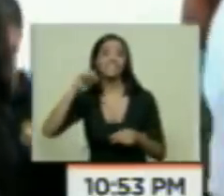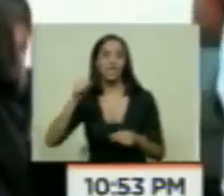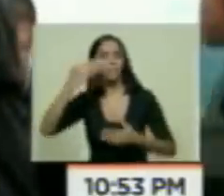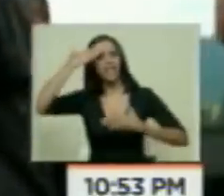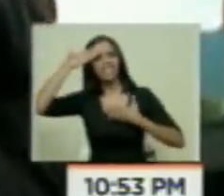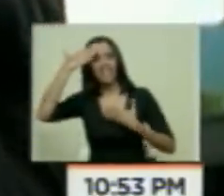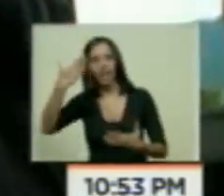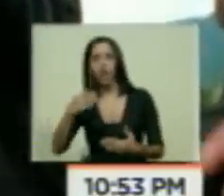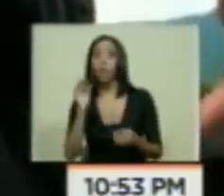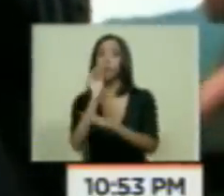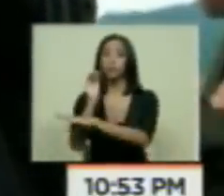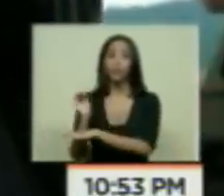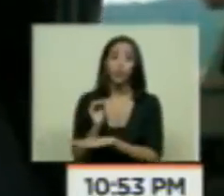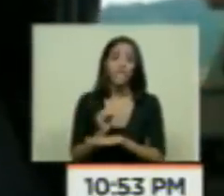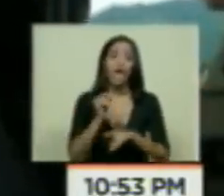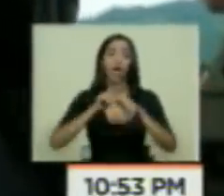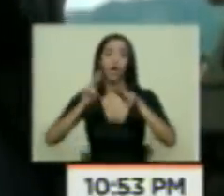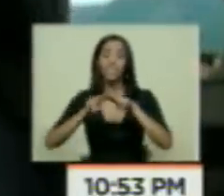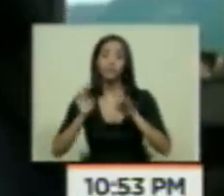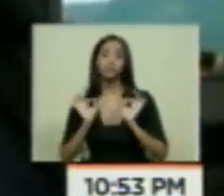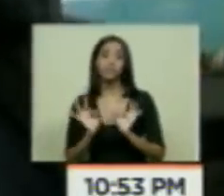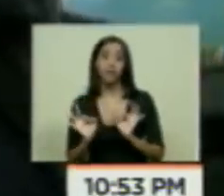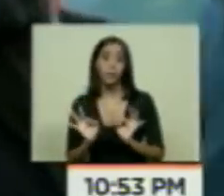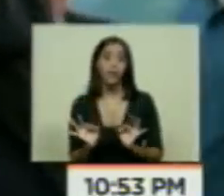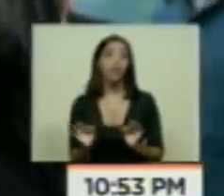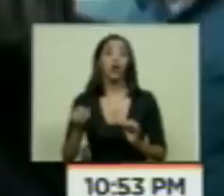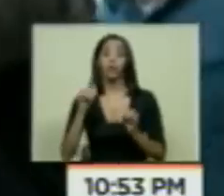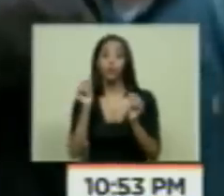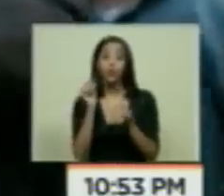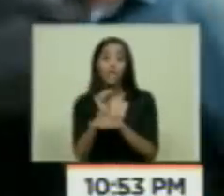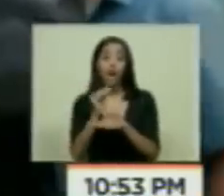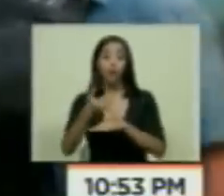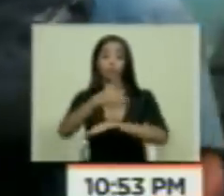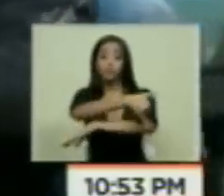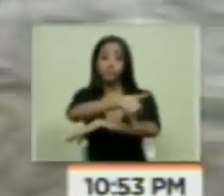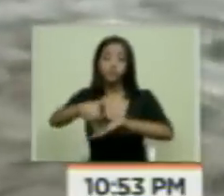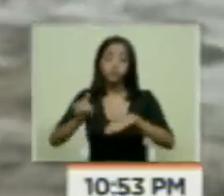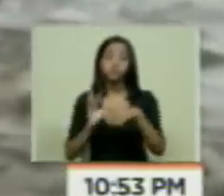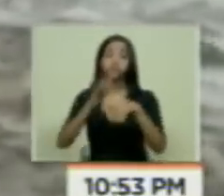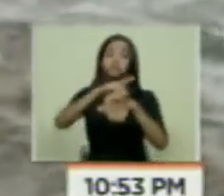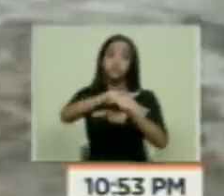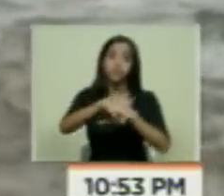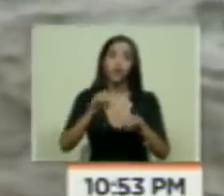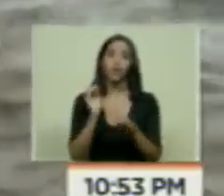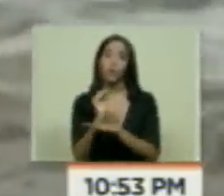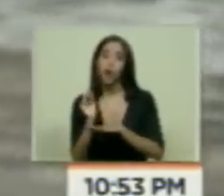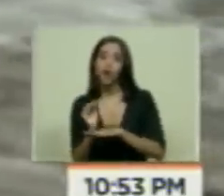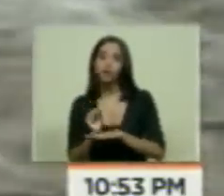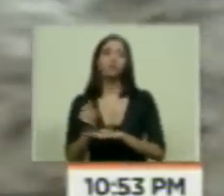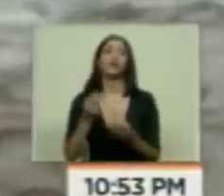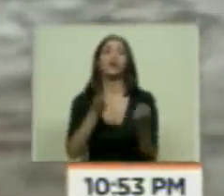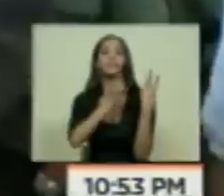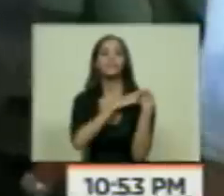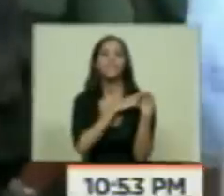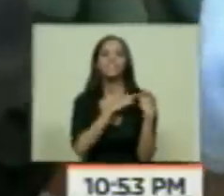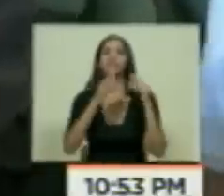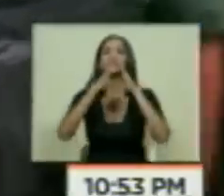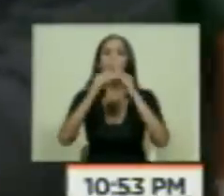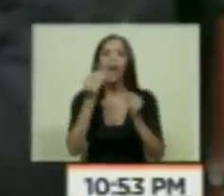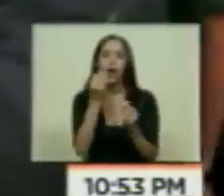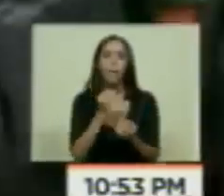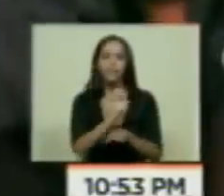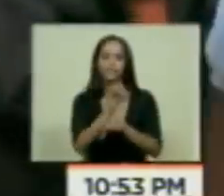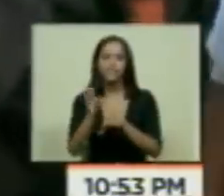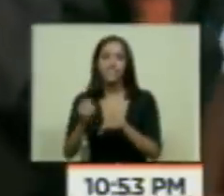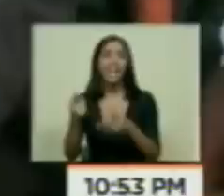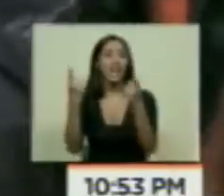tengan mucho cuidado, los niños sobre todo, no se acerquen mucho a la orilla, a la barranca. Bueno, nos vamos a encargar que les llegue toda la comida que les haga